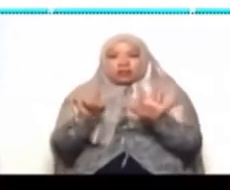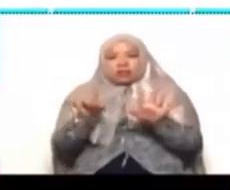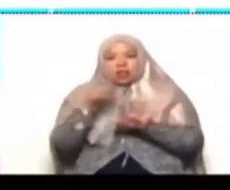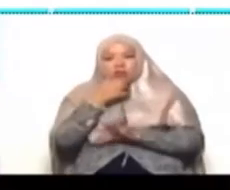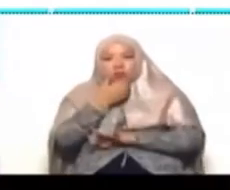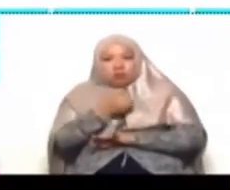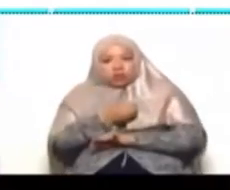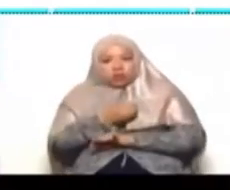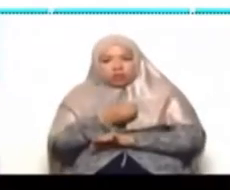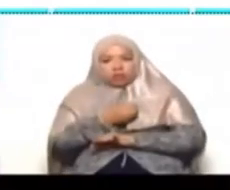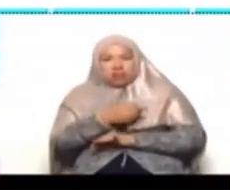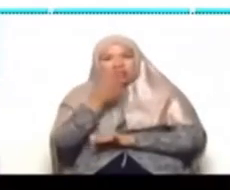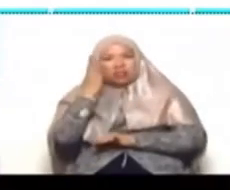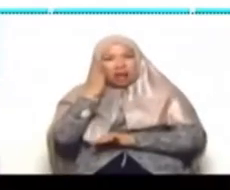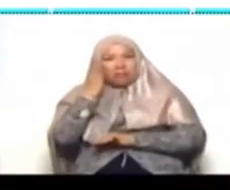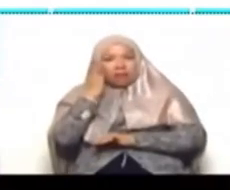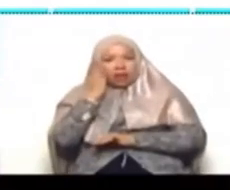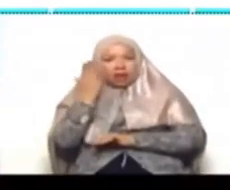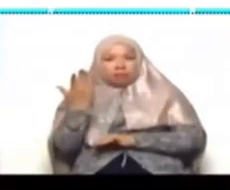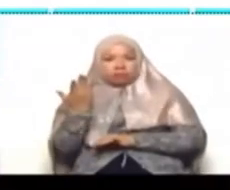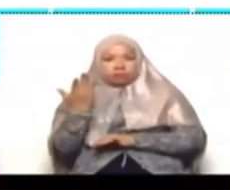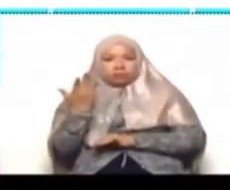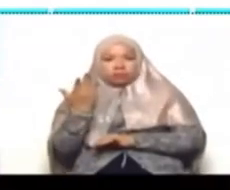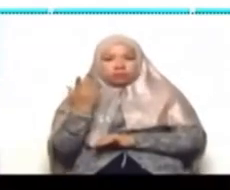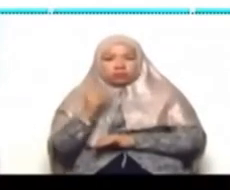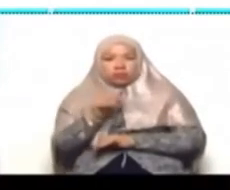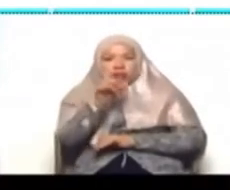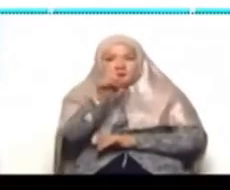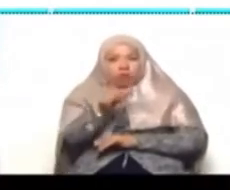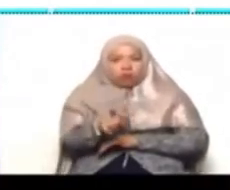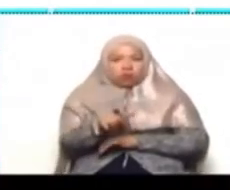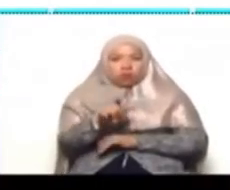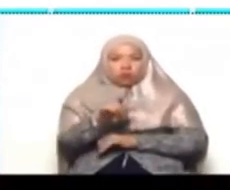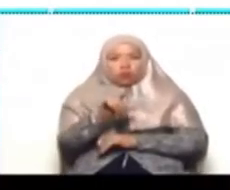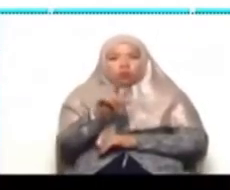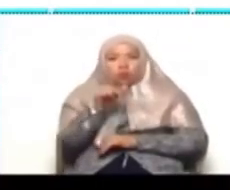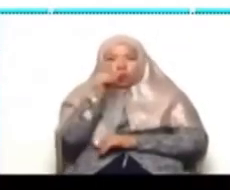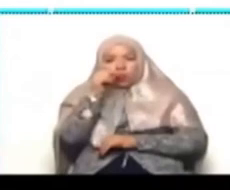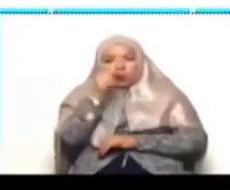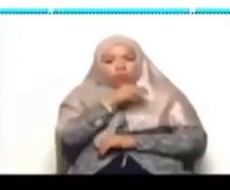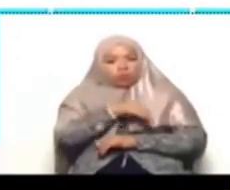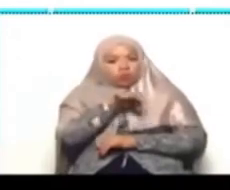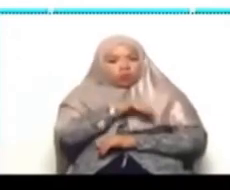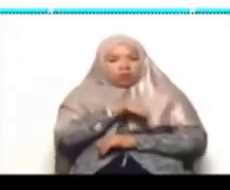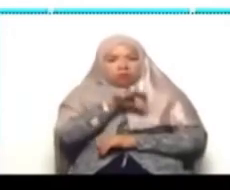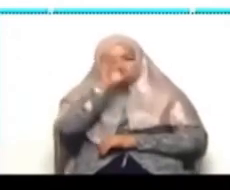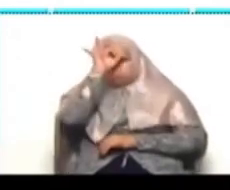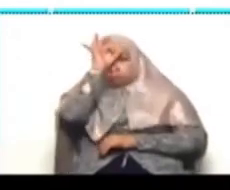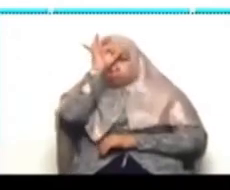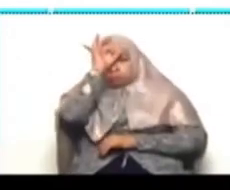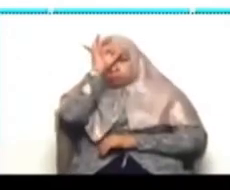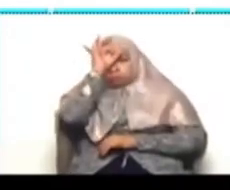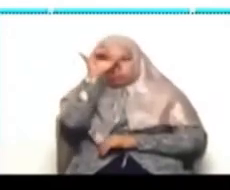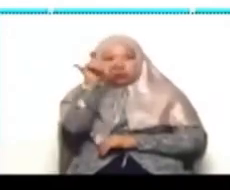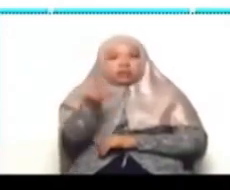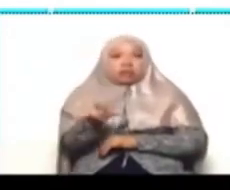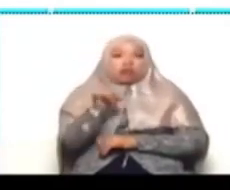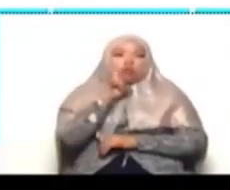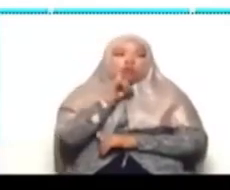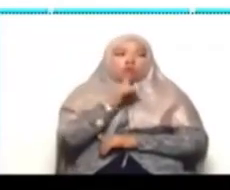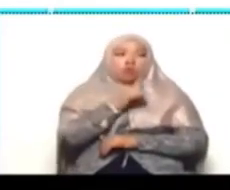diciembre. Y precisamente apareció un señor desconocido, Joao Gobeya,